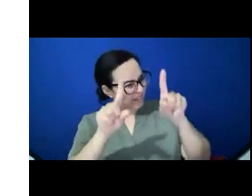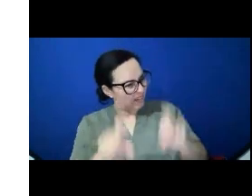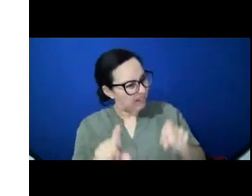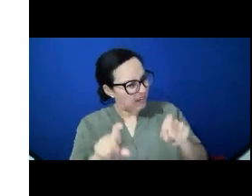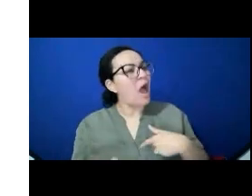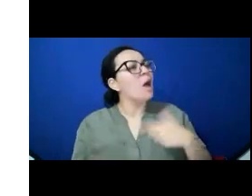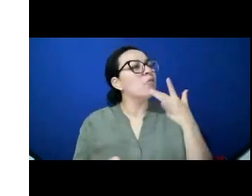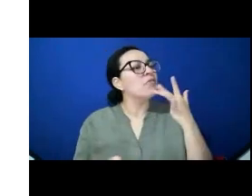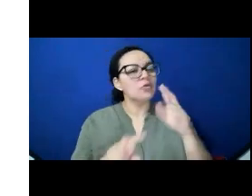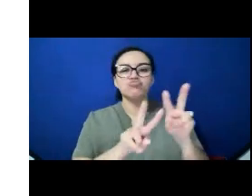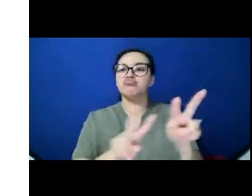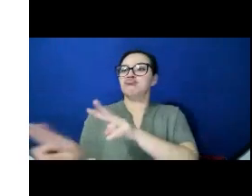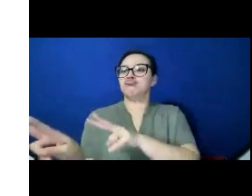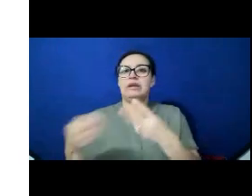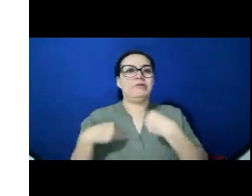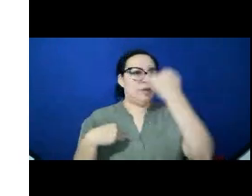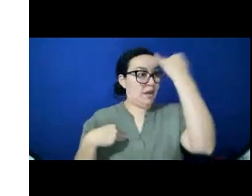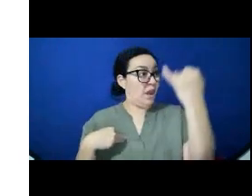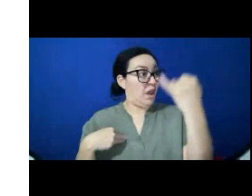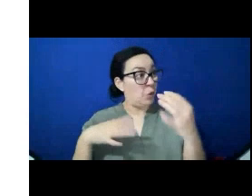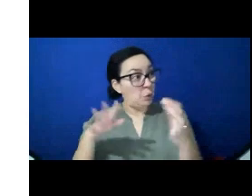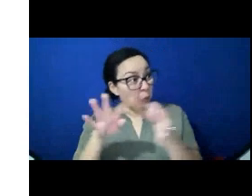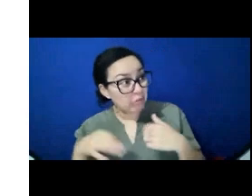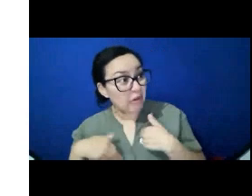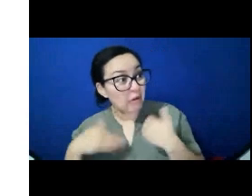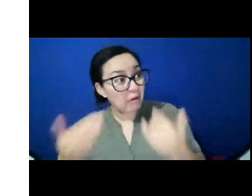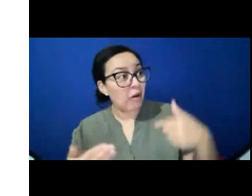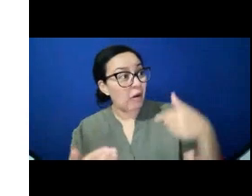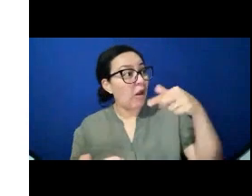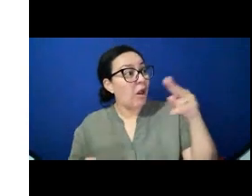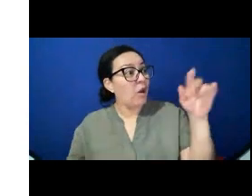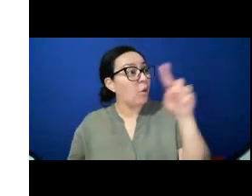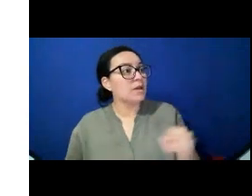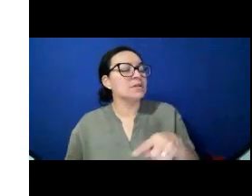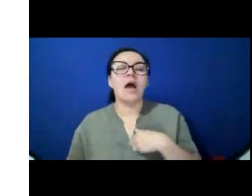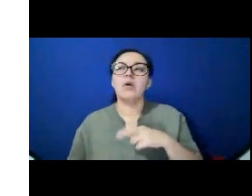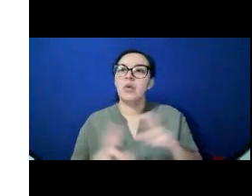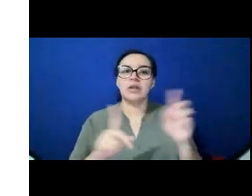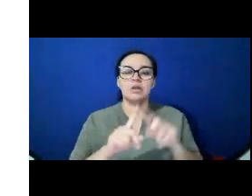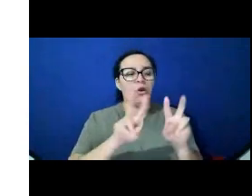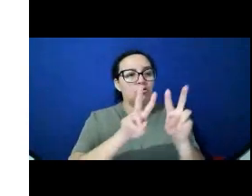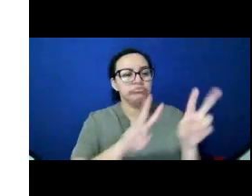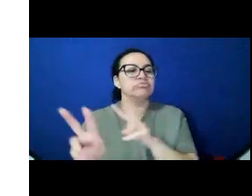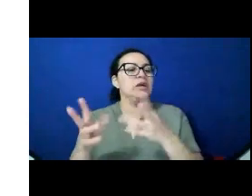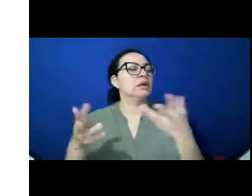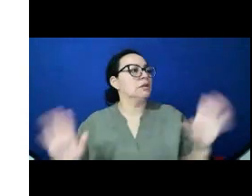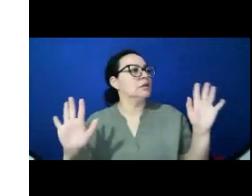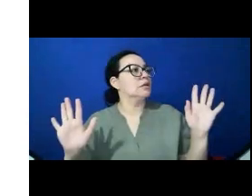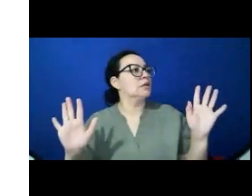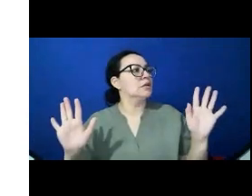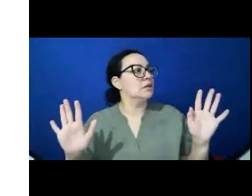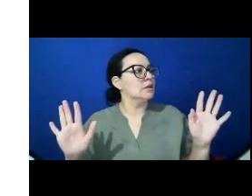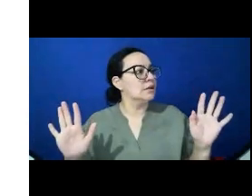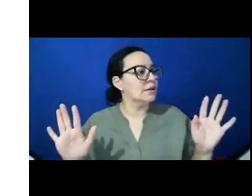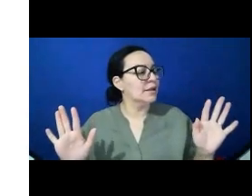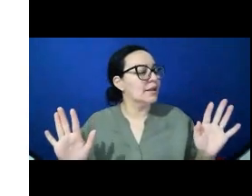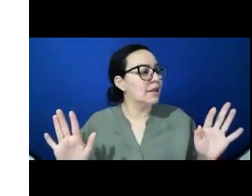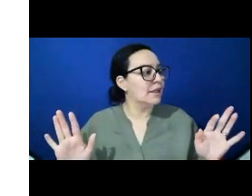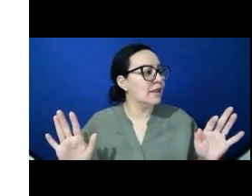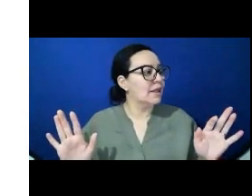hacer y tomar pruebas. Me gusta verlo rápidamente, ver lo que es, ver si vale la pena y darle una mirada rapidita al